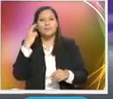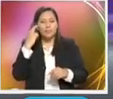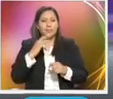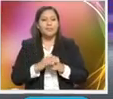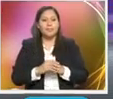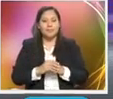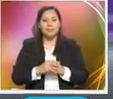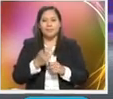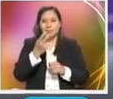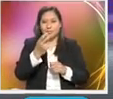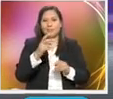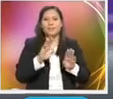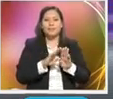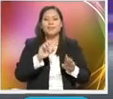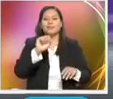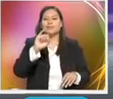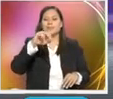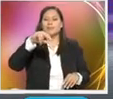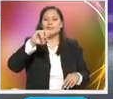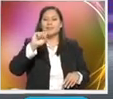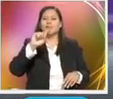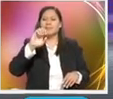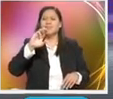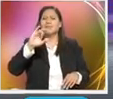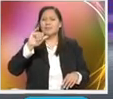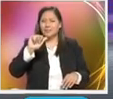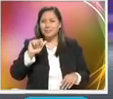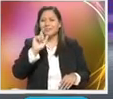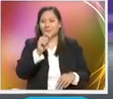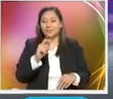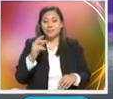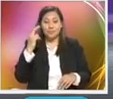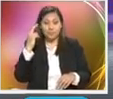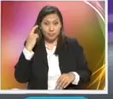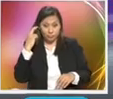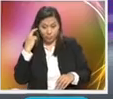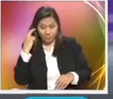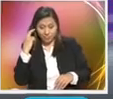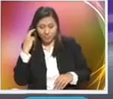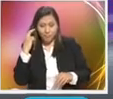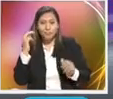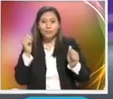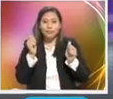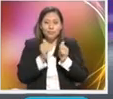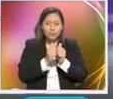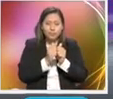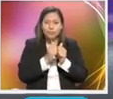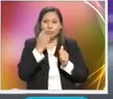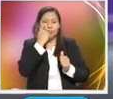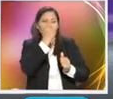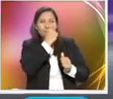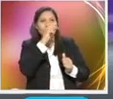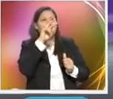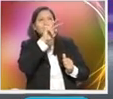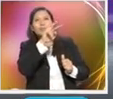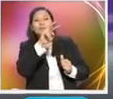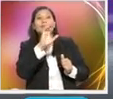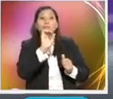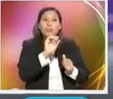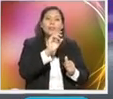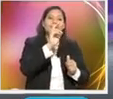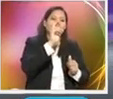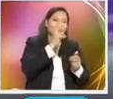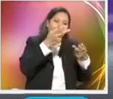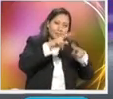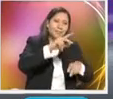la sinestesia. Sinestesia es traducir de un sonido a algo visual o de algo visual a algo